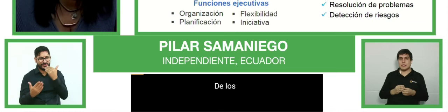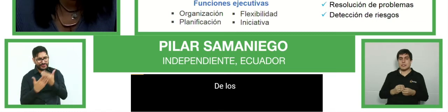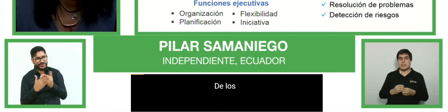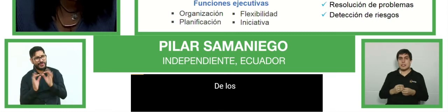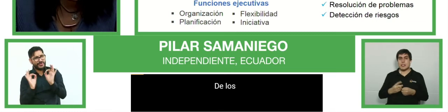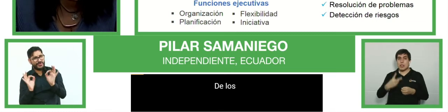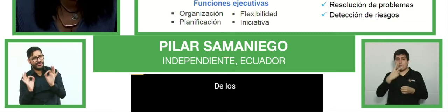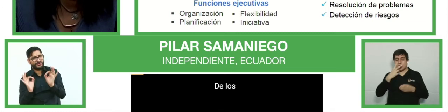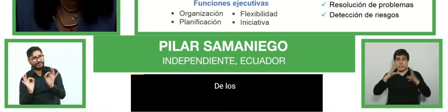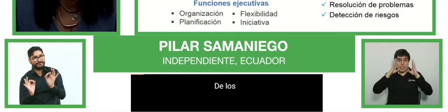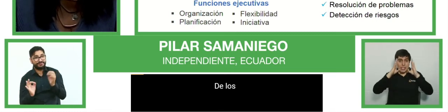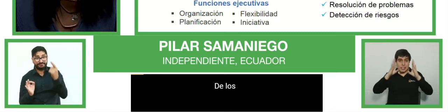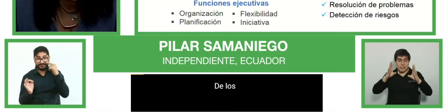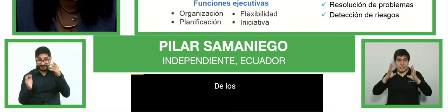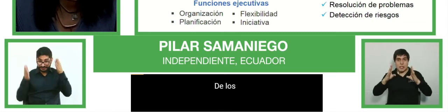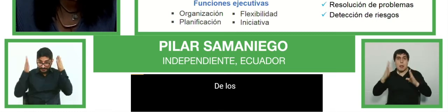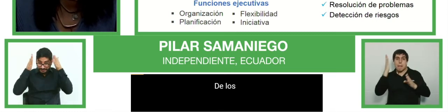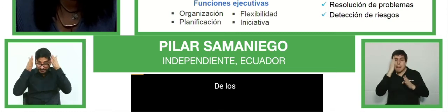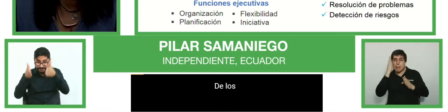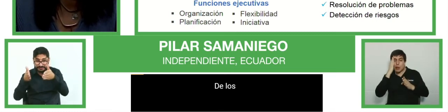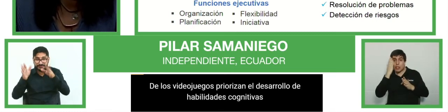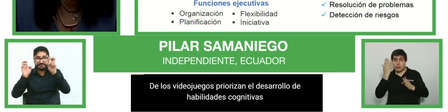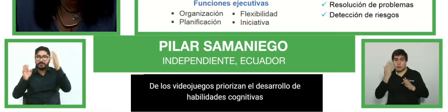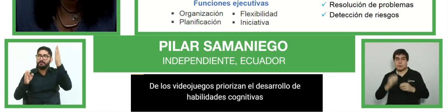percepción, atención y memoria,